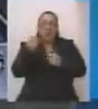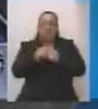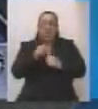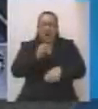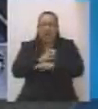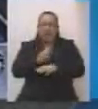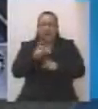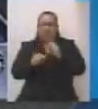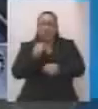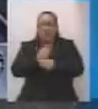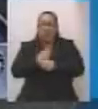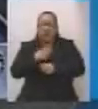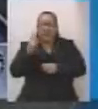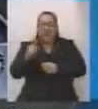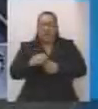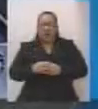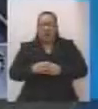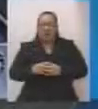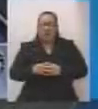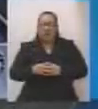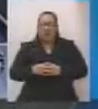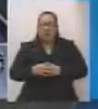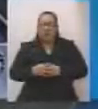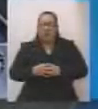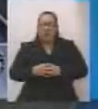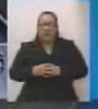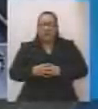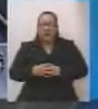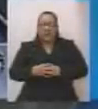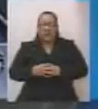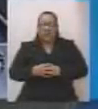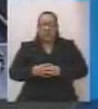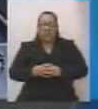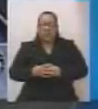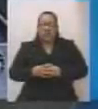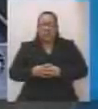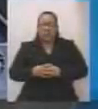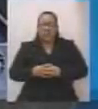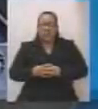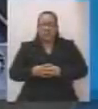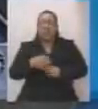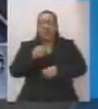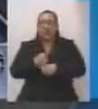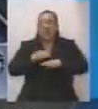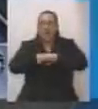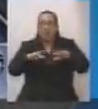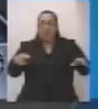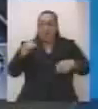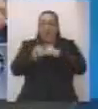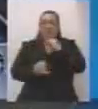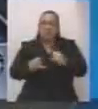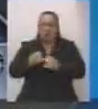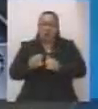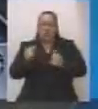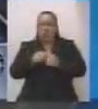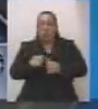capacitación de los trabajadores para darles la oportunidad de trabajar también a nivel internacional